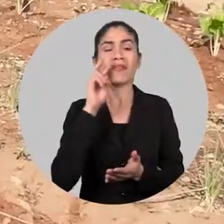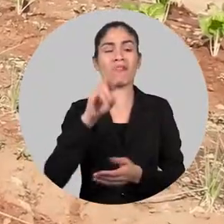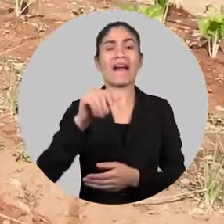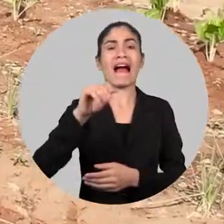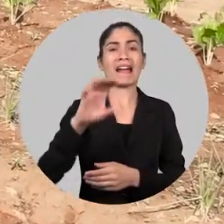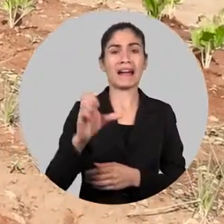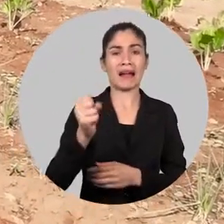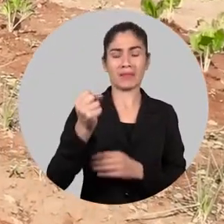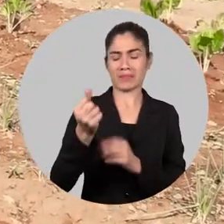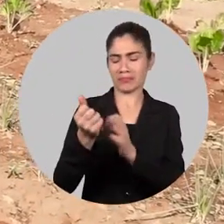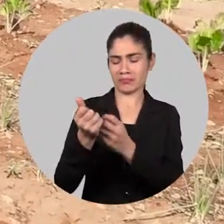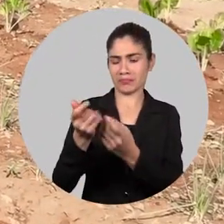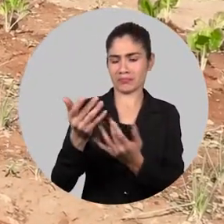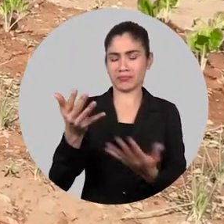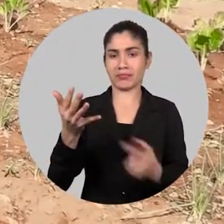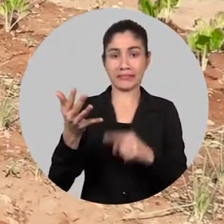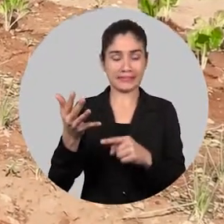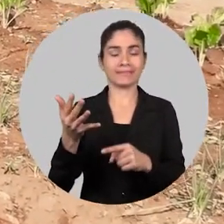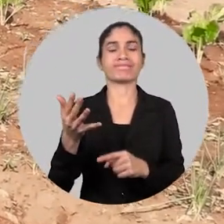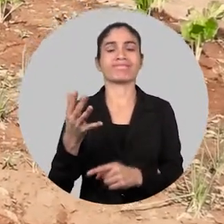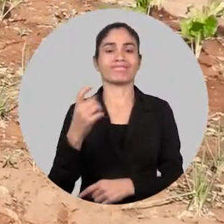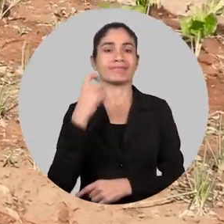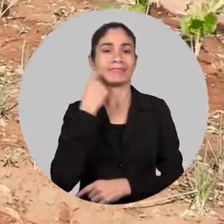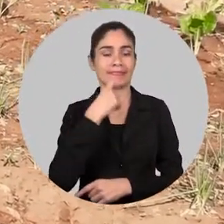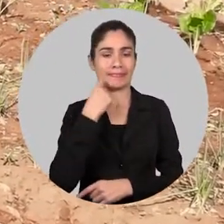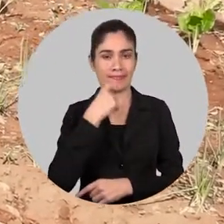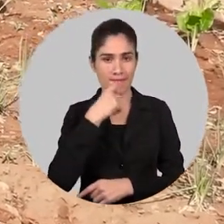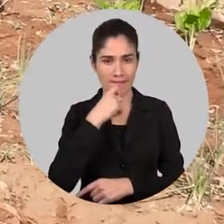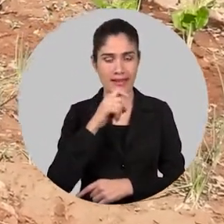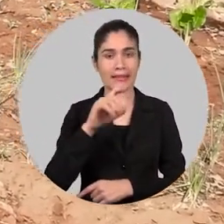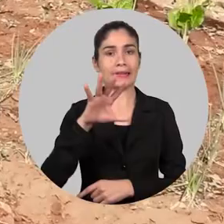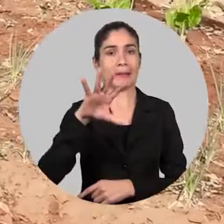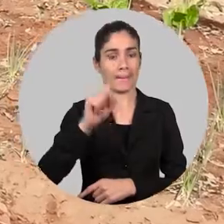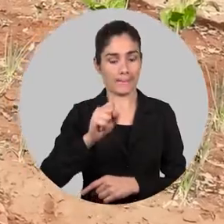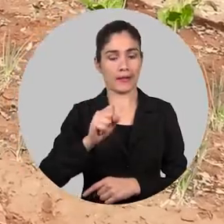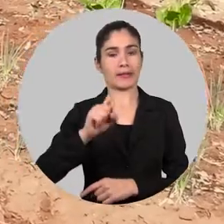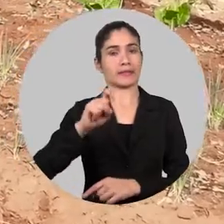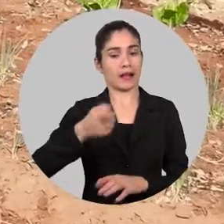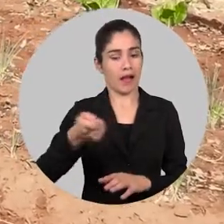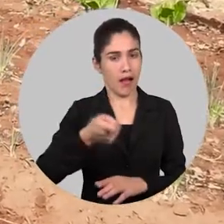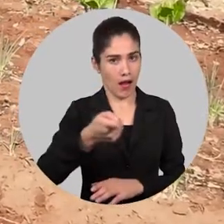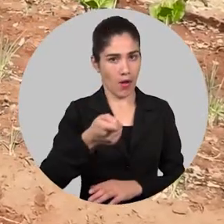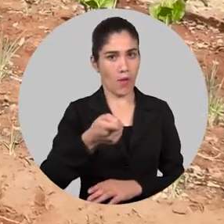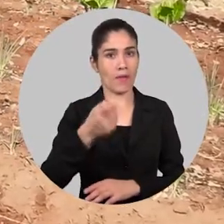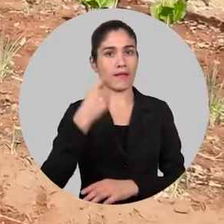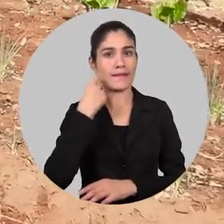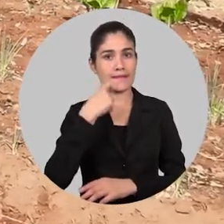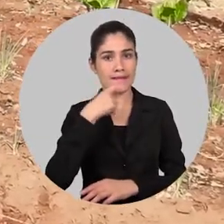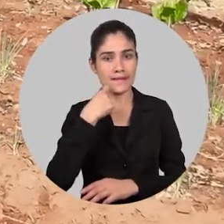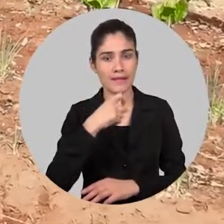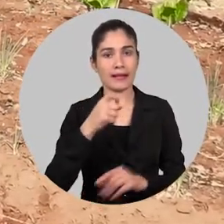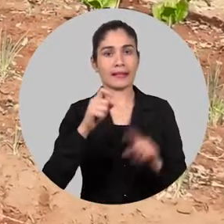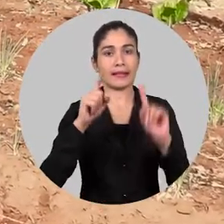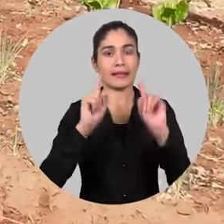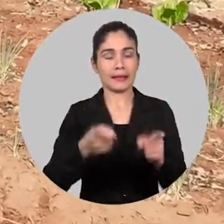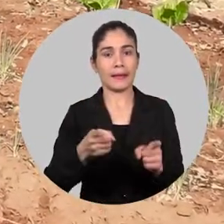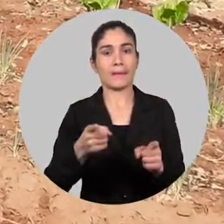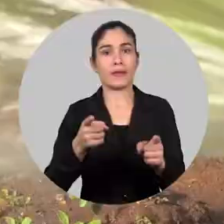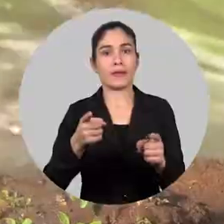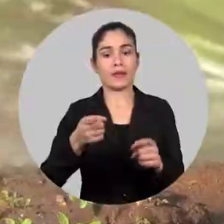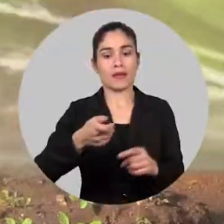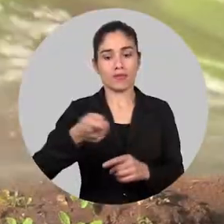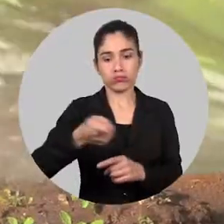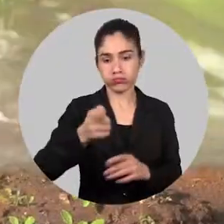esa oputano, significa que, oye, dispersa, oye, y oye, golpea, significa que necesita